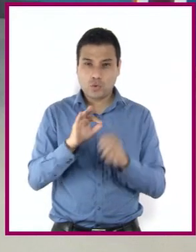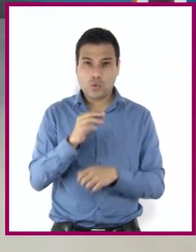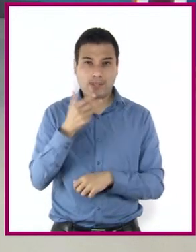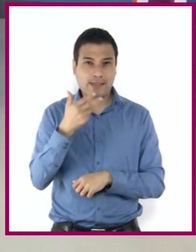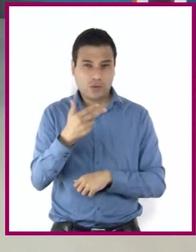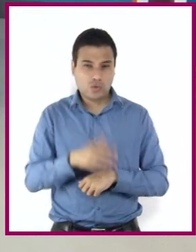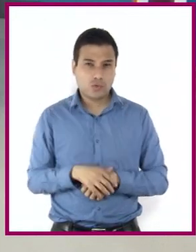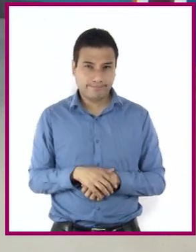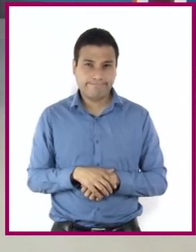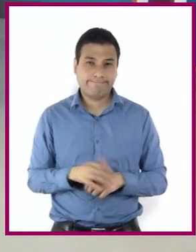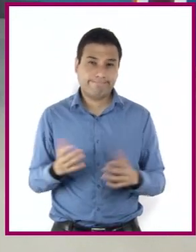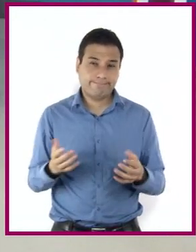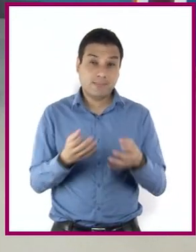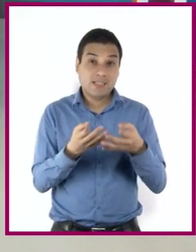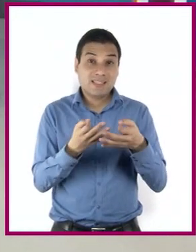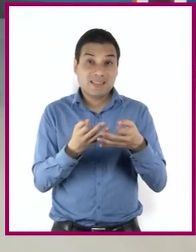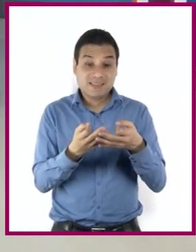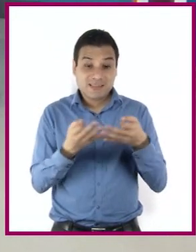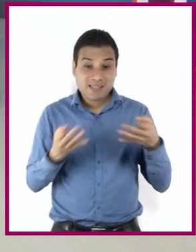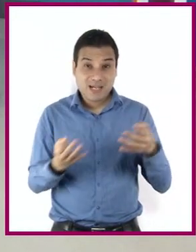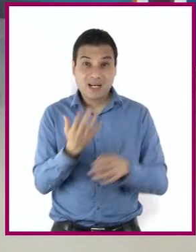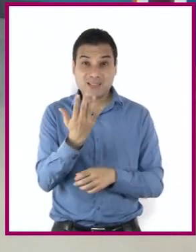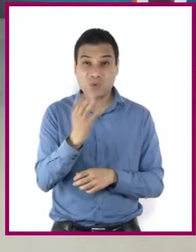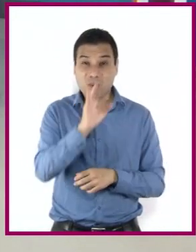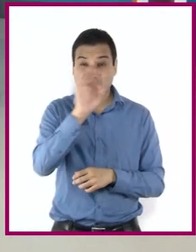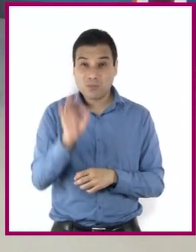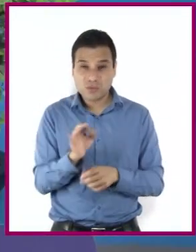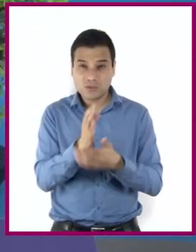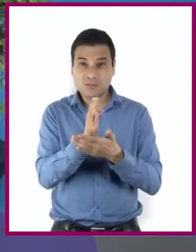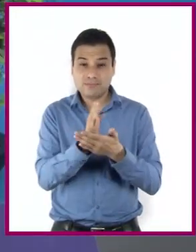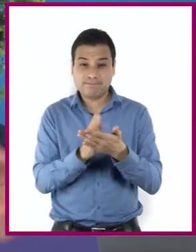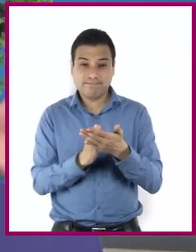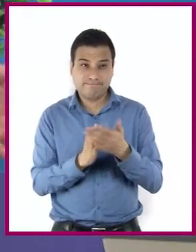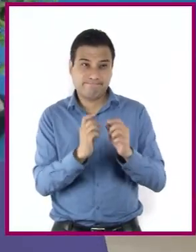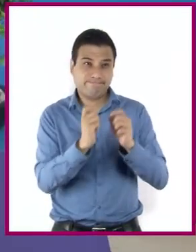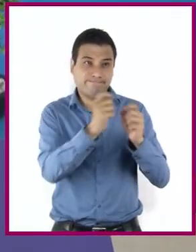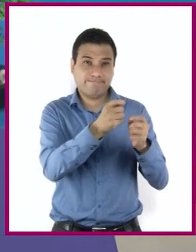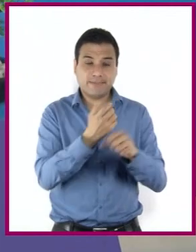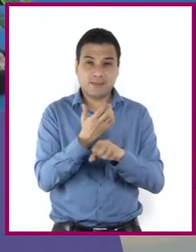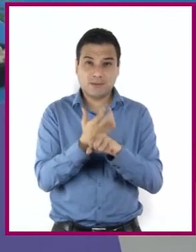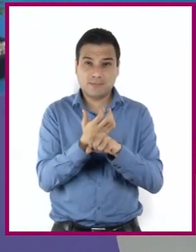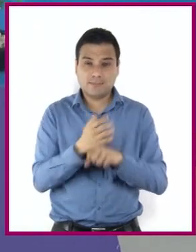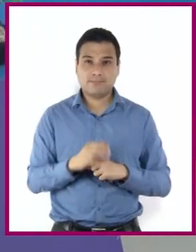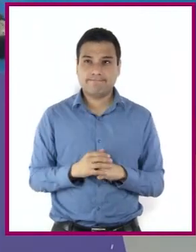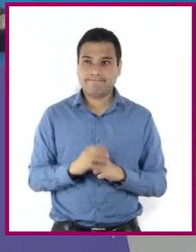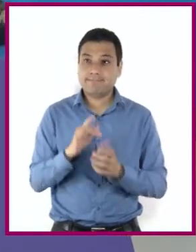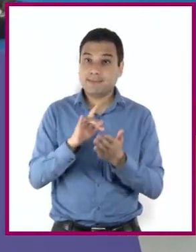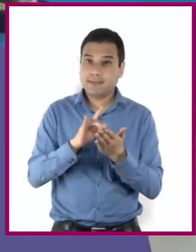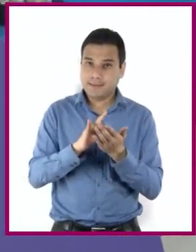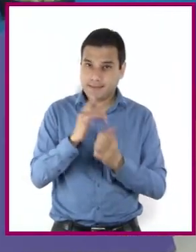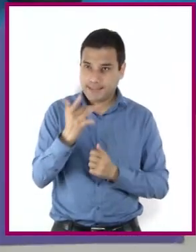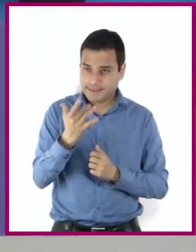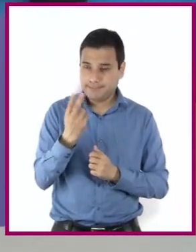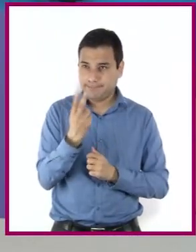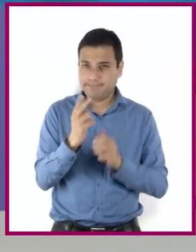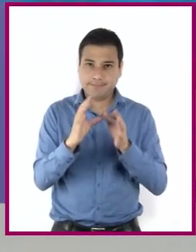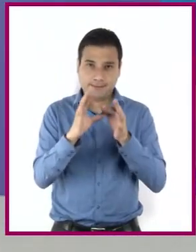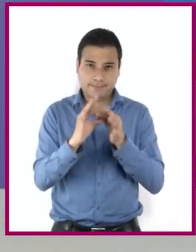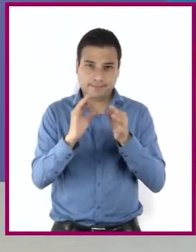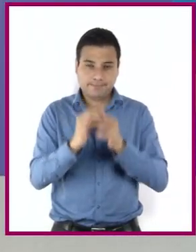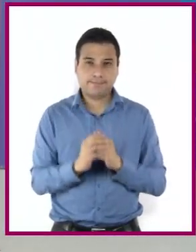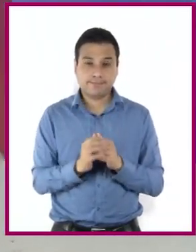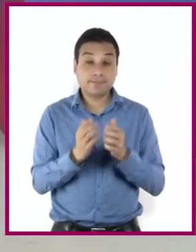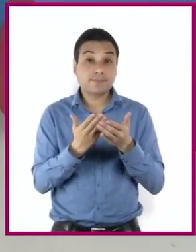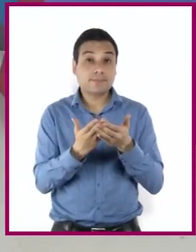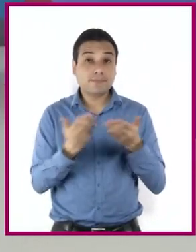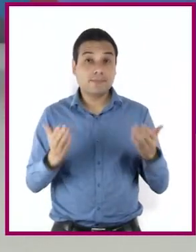ello, perdió más de la mitad de su territorio. Muchas gracias a Hugo y Mercedes. Continuamos con la síntesis